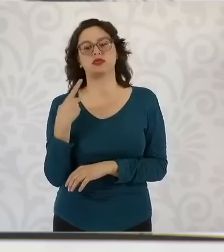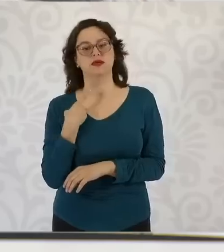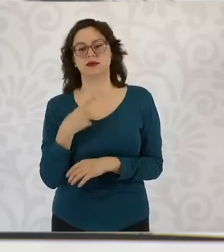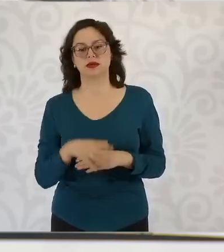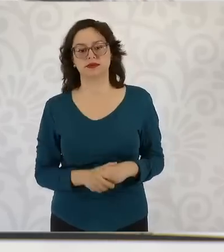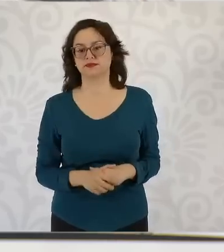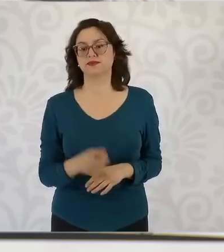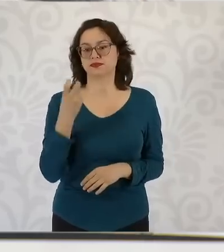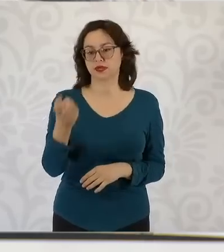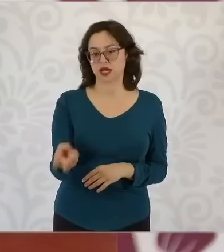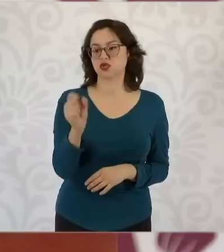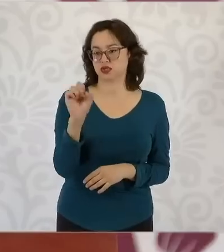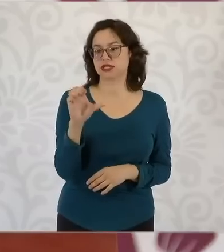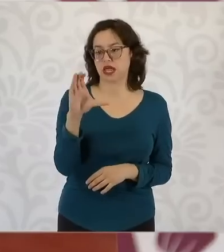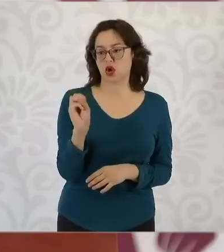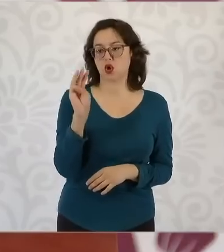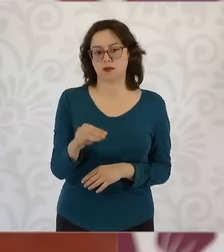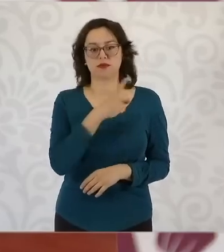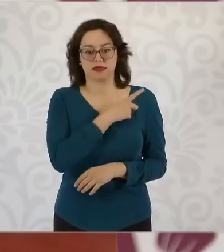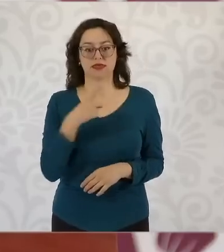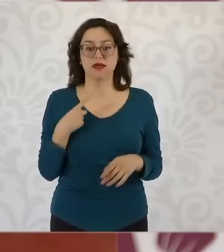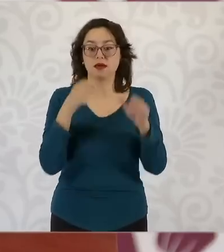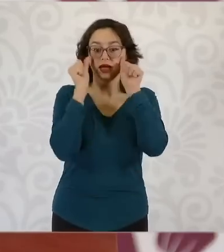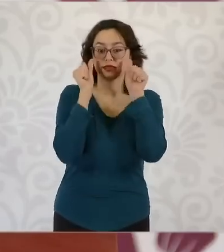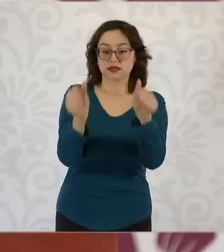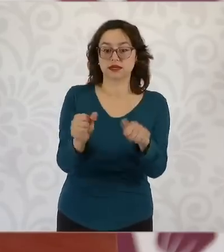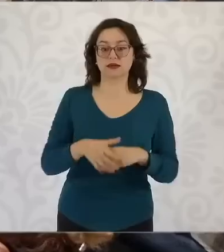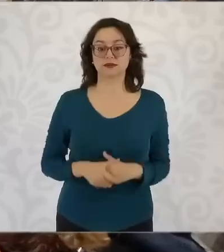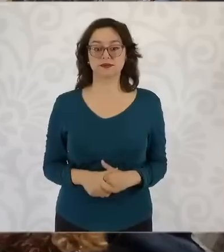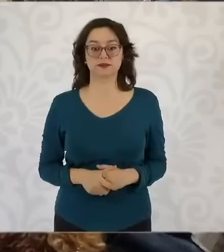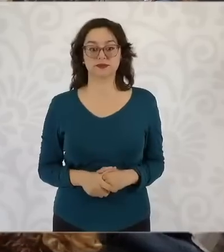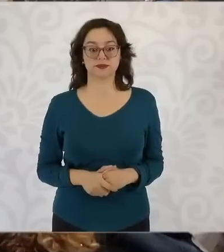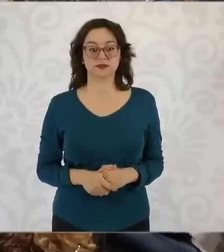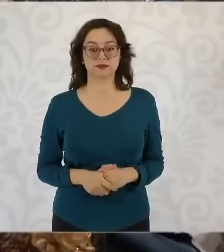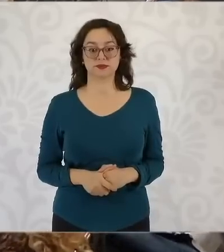Secretaría de Economía pues debe de actuar. Sí,